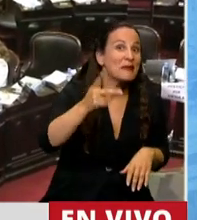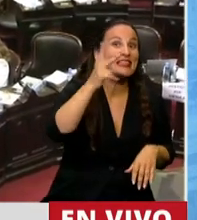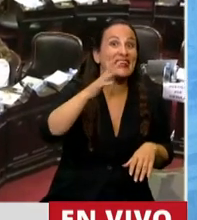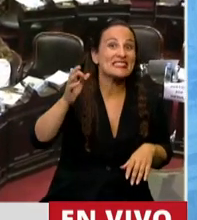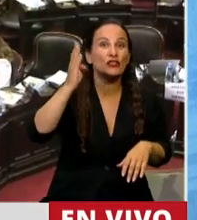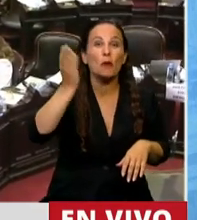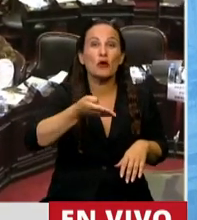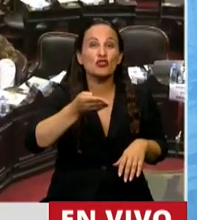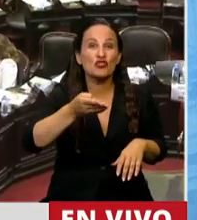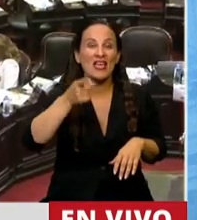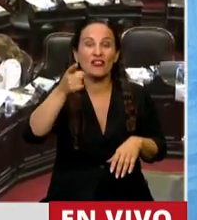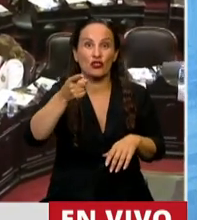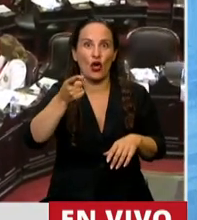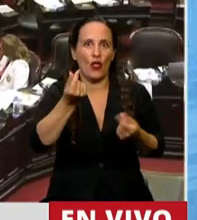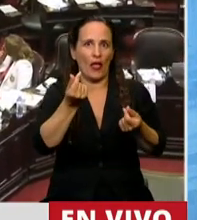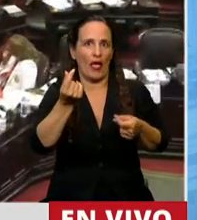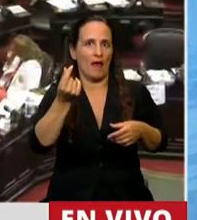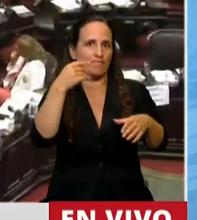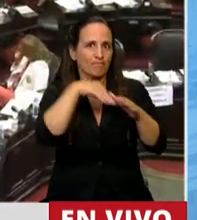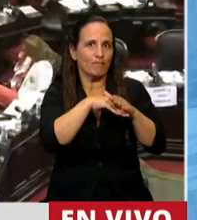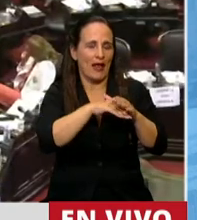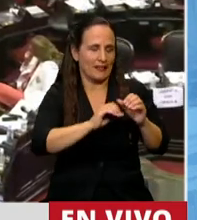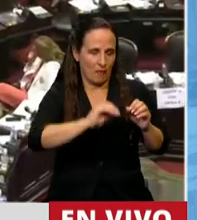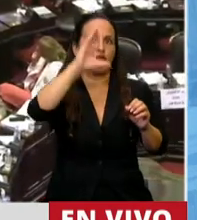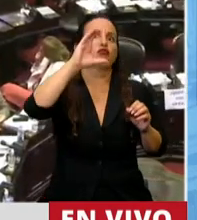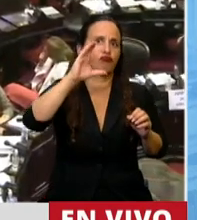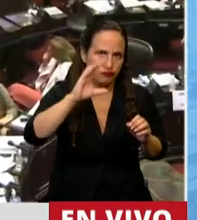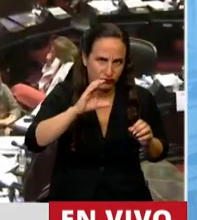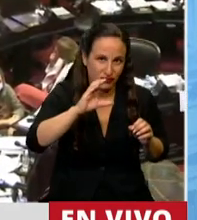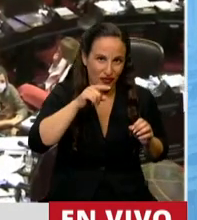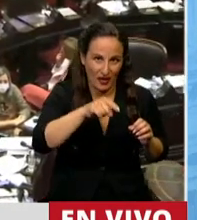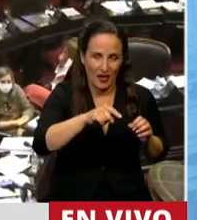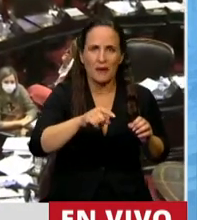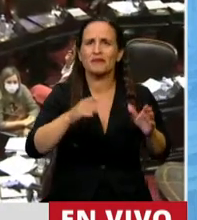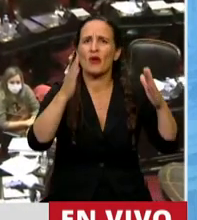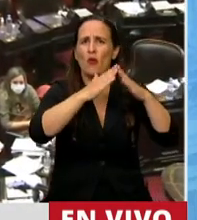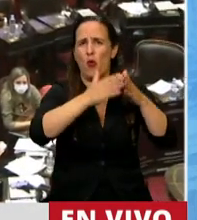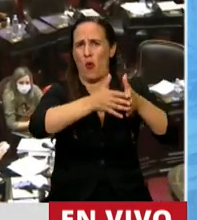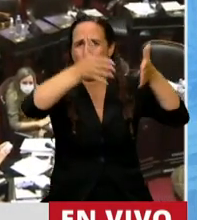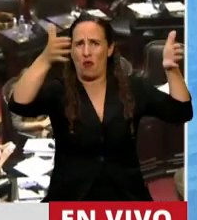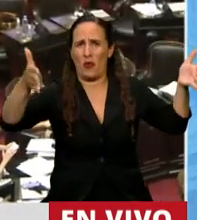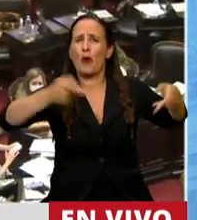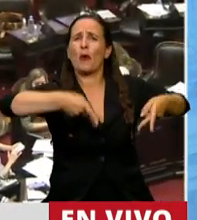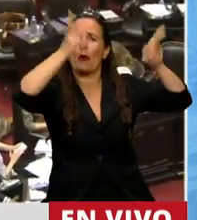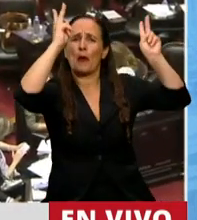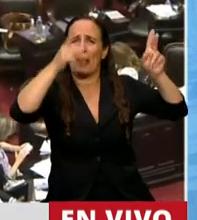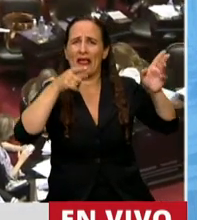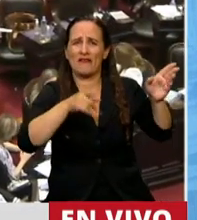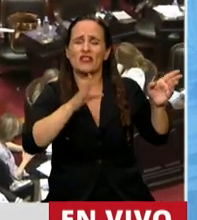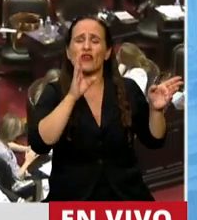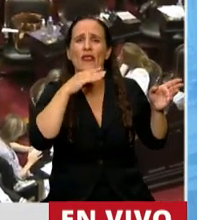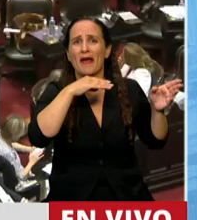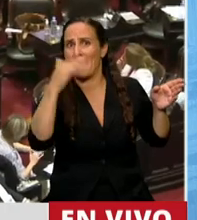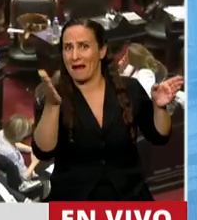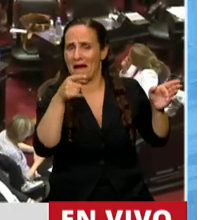1.300% de incremento de patrimonio. Propiedad de un fastuoso loft en un edificio de Barracas, propiedad de